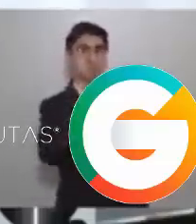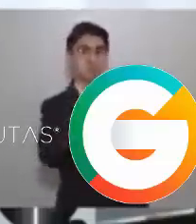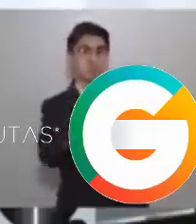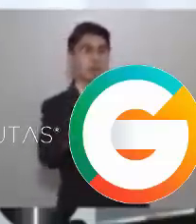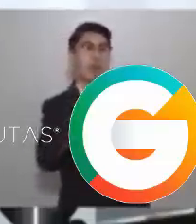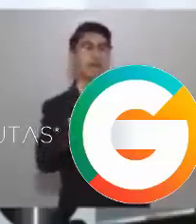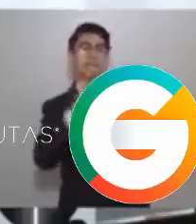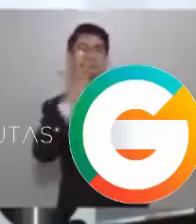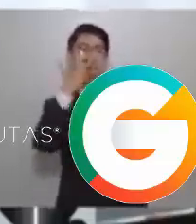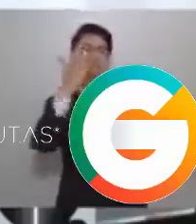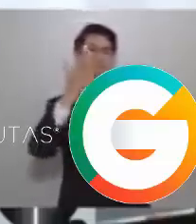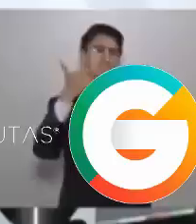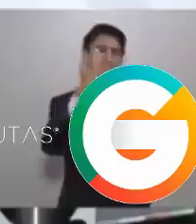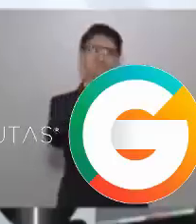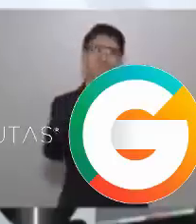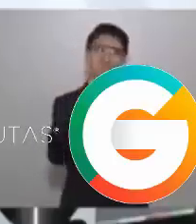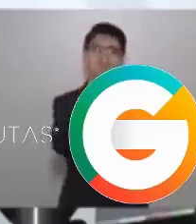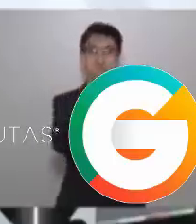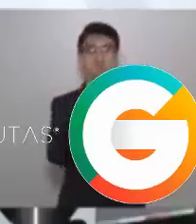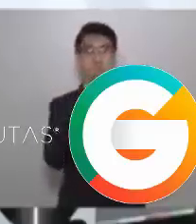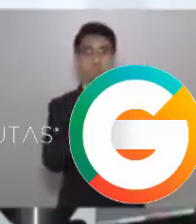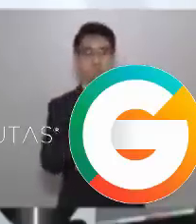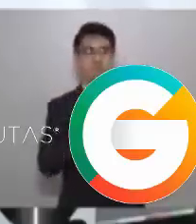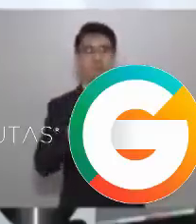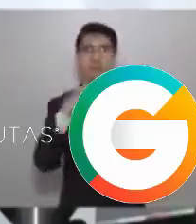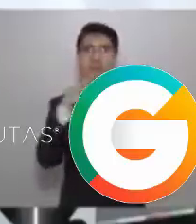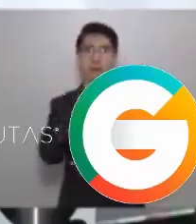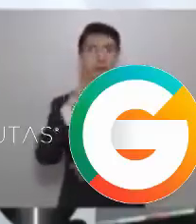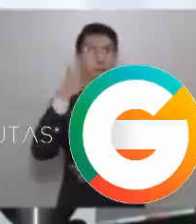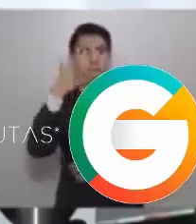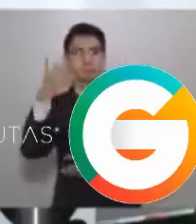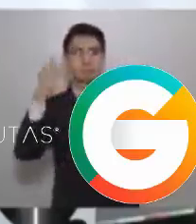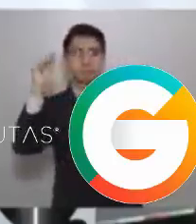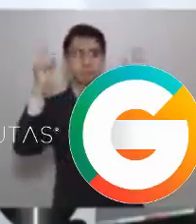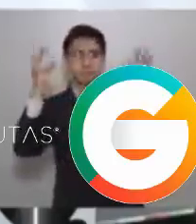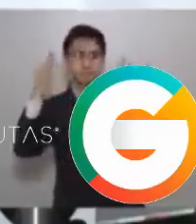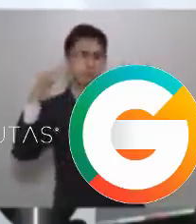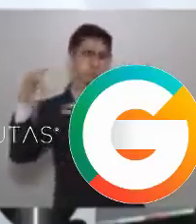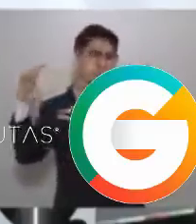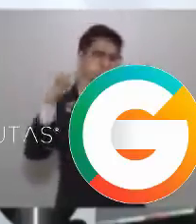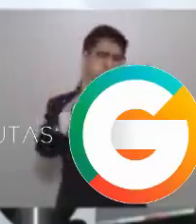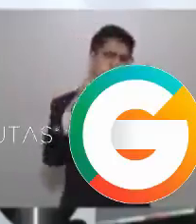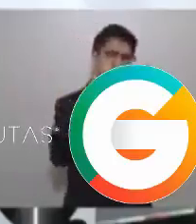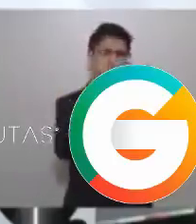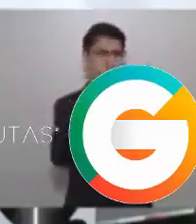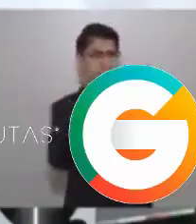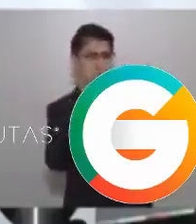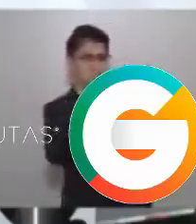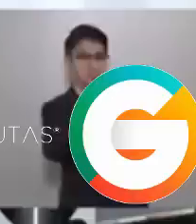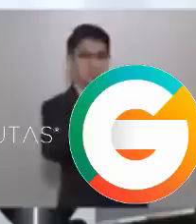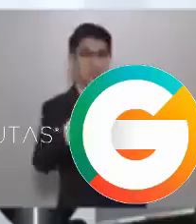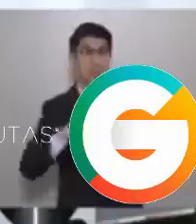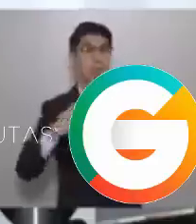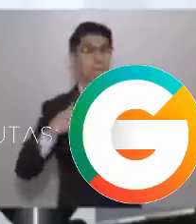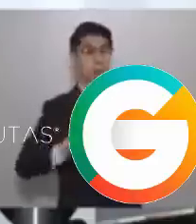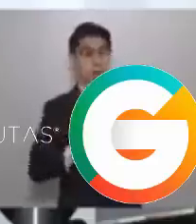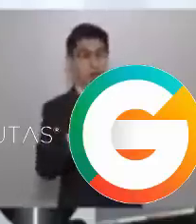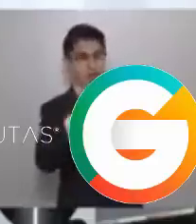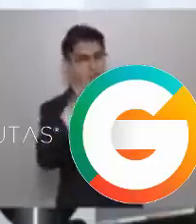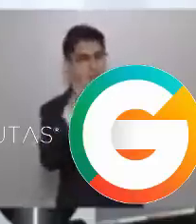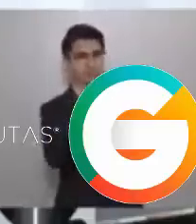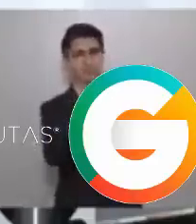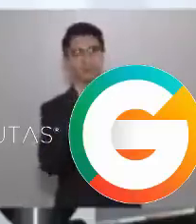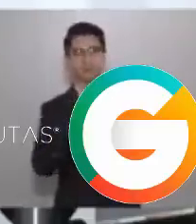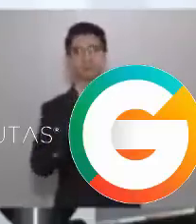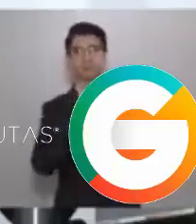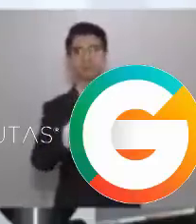inmediato de ambulancias para el auxilio de los que se encontraban en ese sitio. De